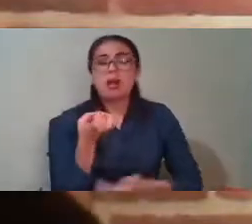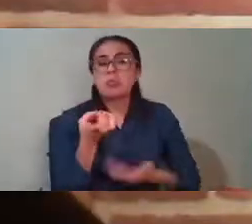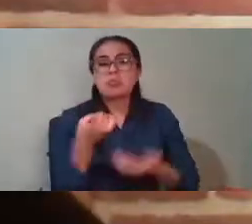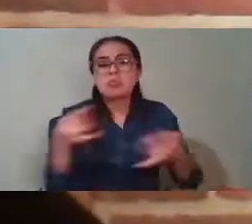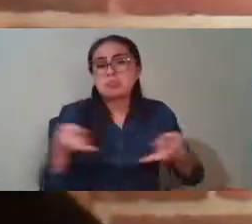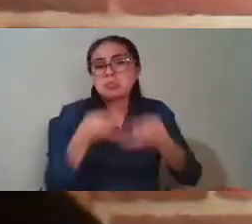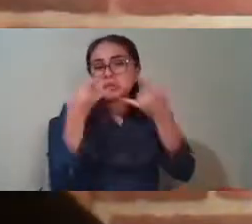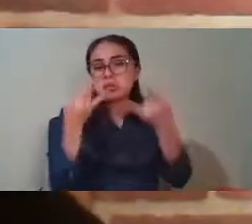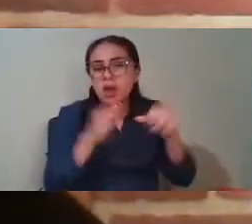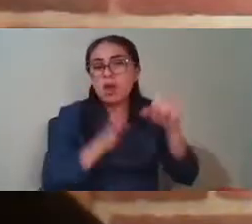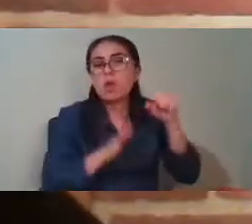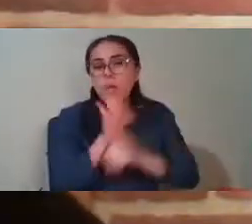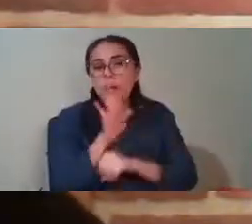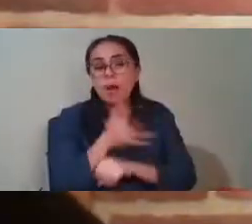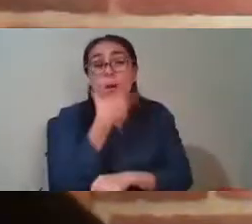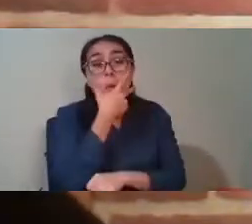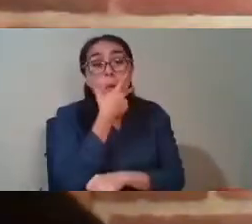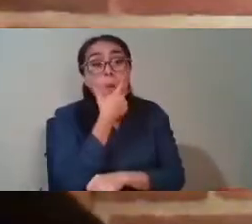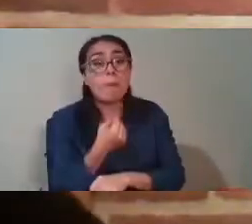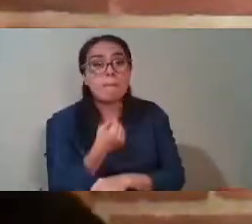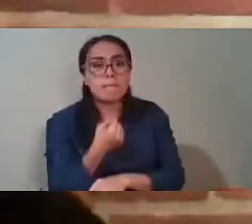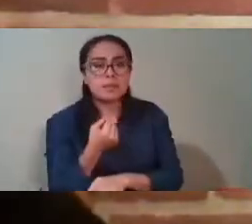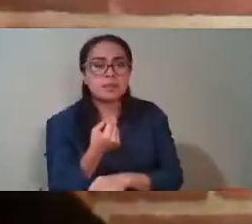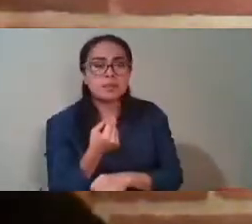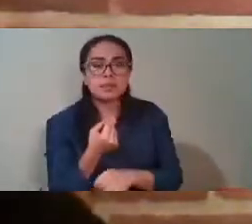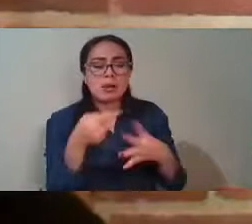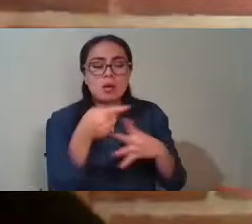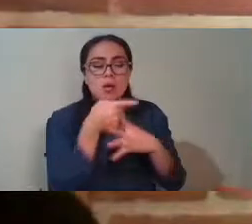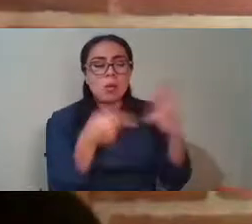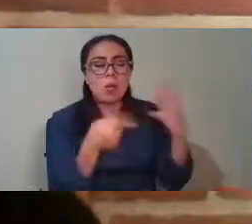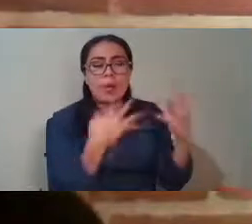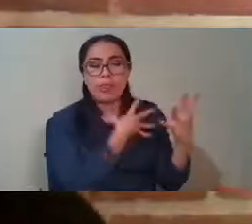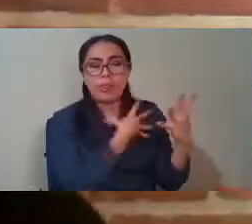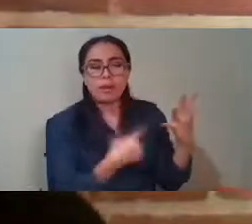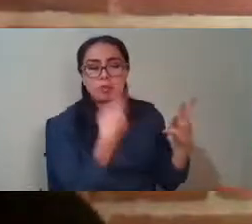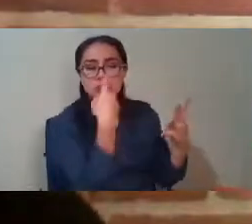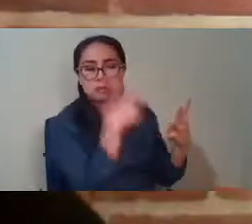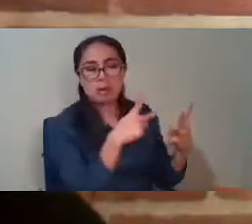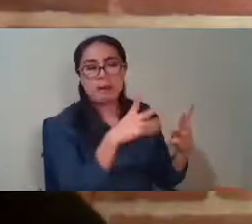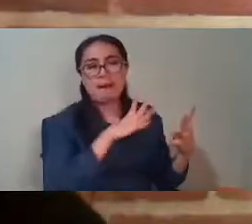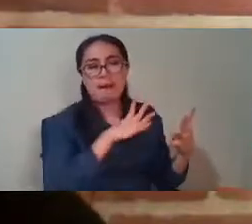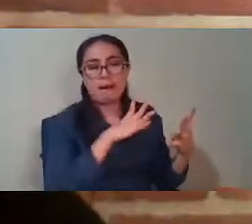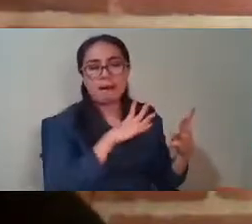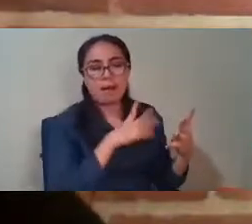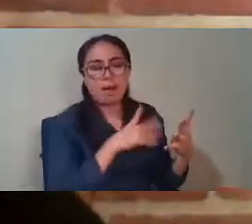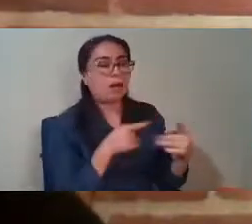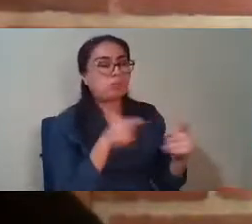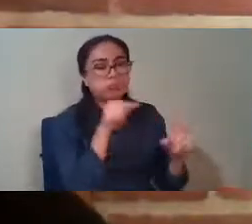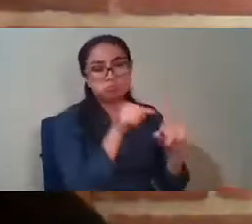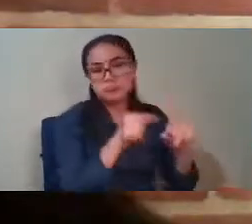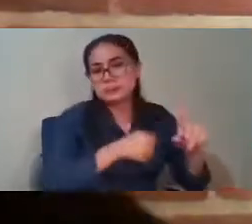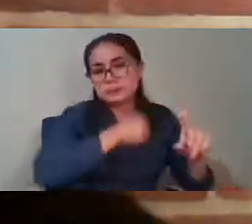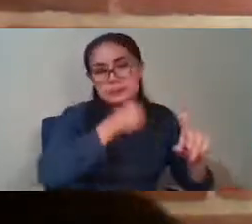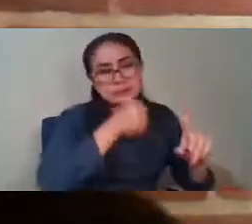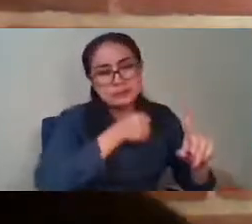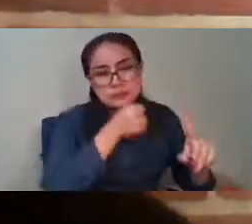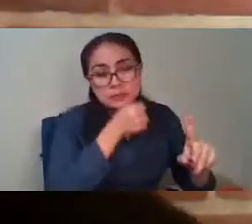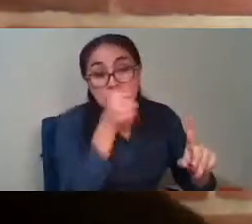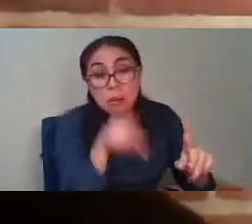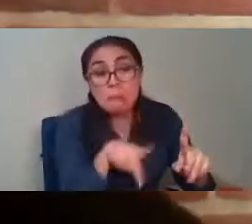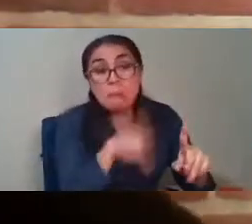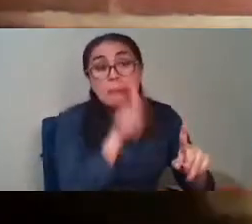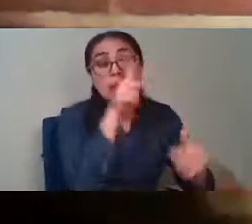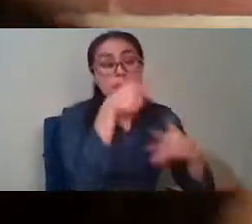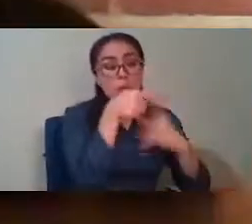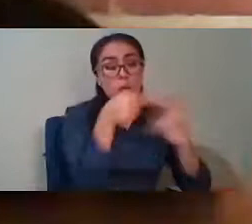y cuatro o cinco hijos, ya no recuerdo. Él está muy viejo y los hijos disputan la sucesión. pero los hijos